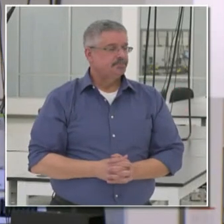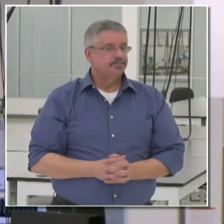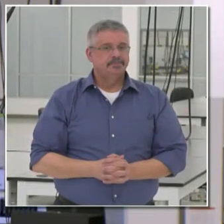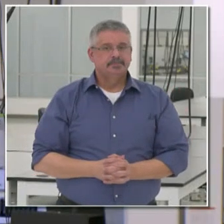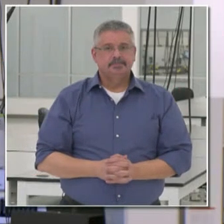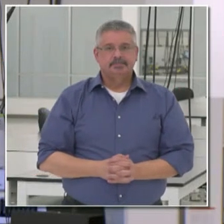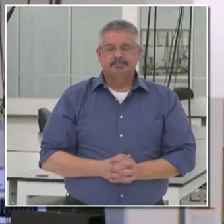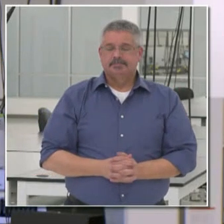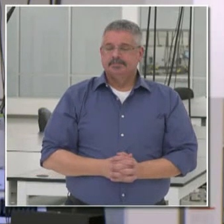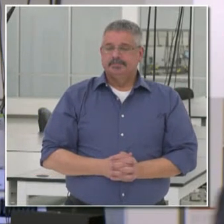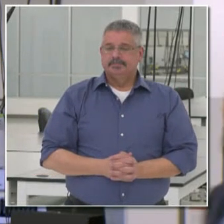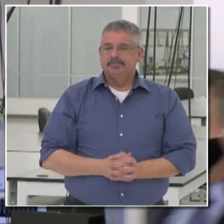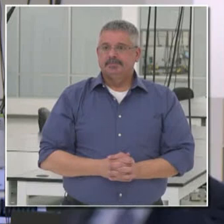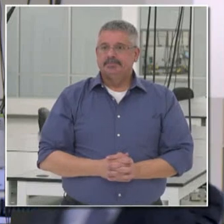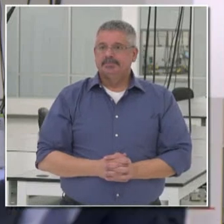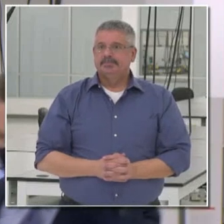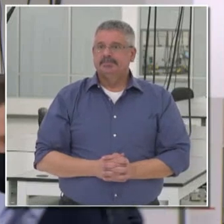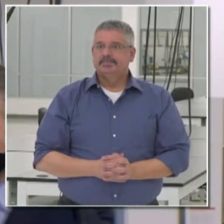invierno